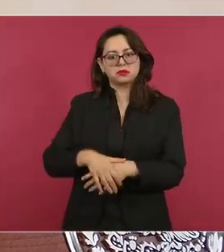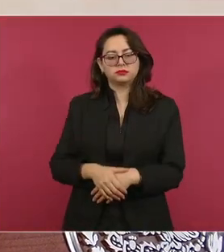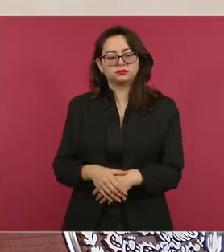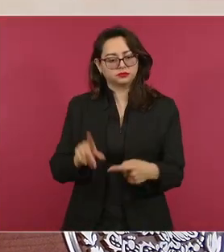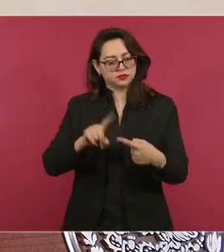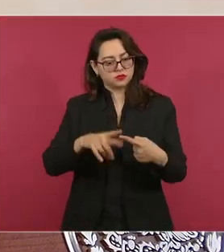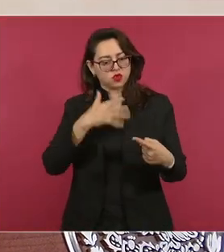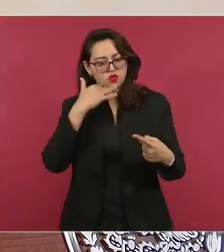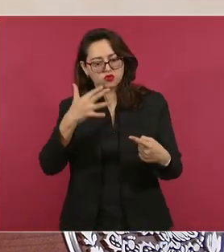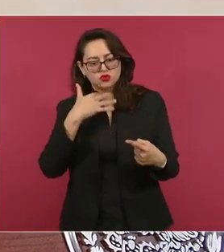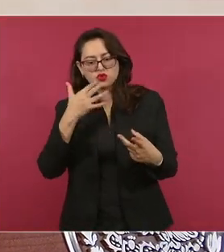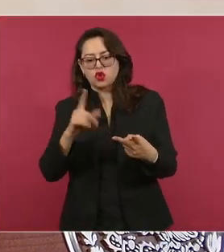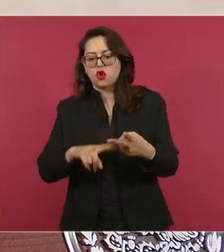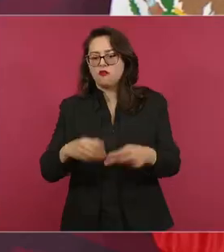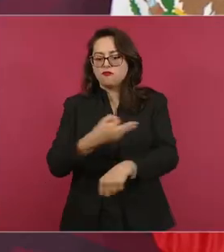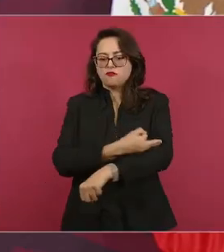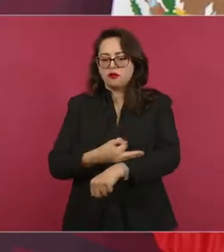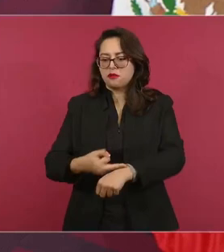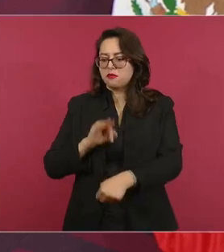nepotismo.